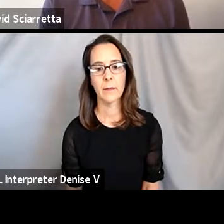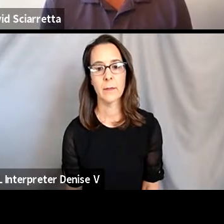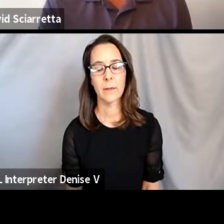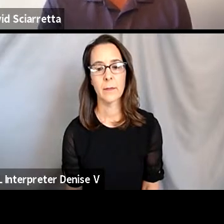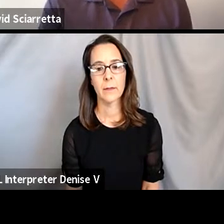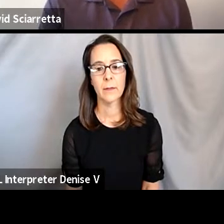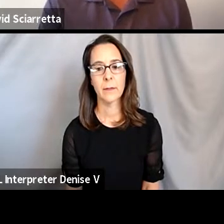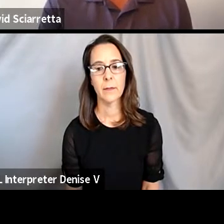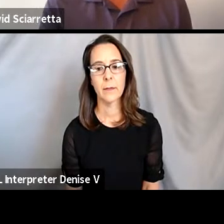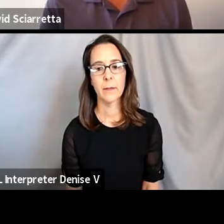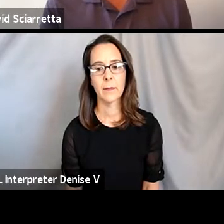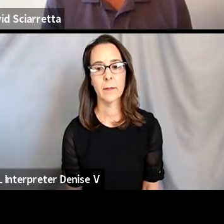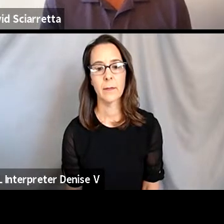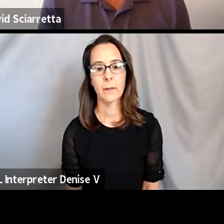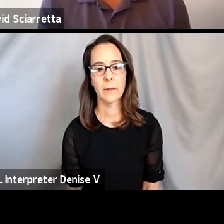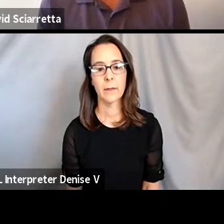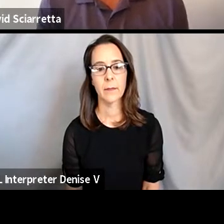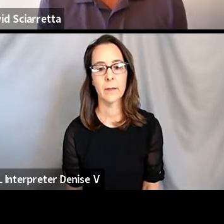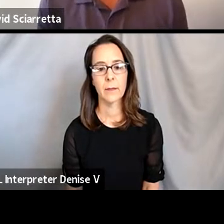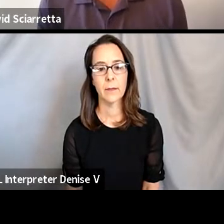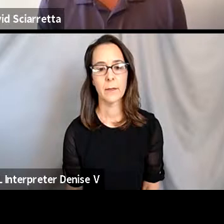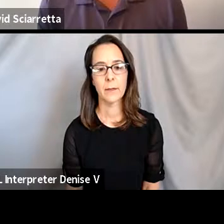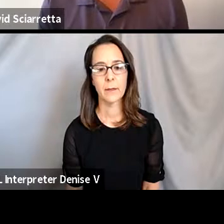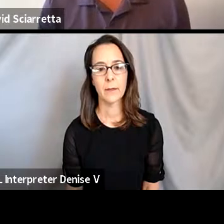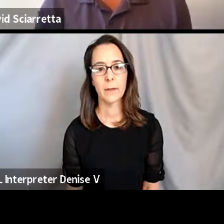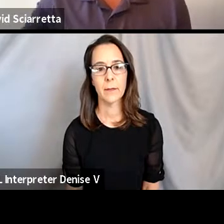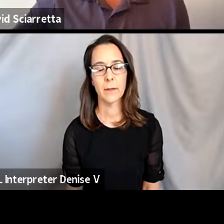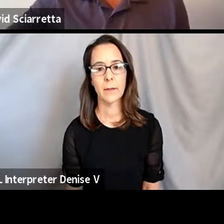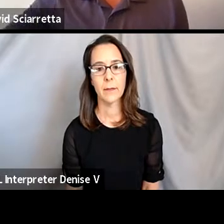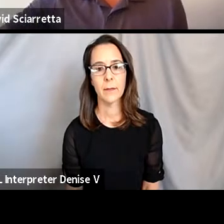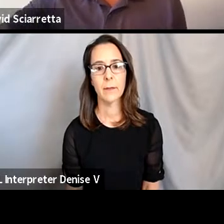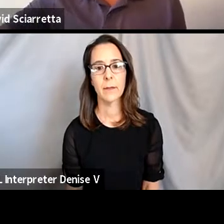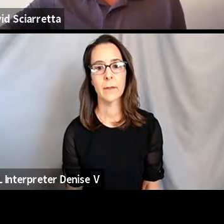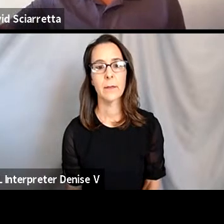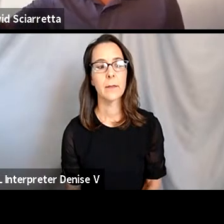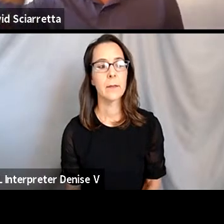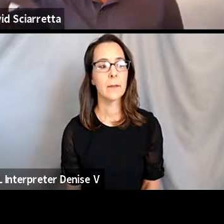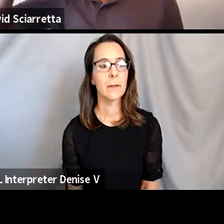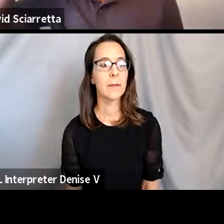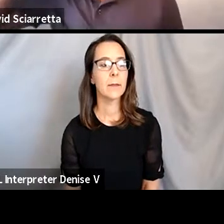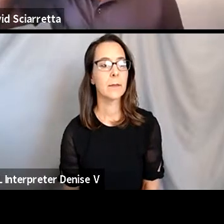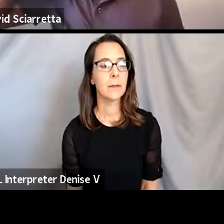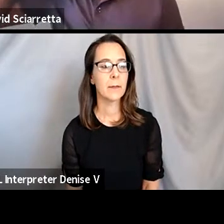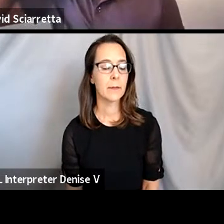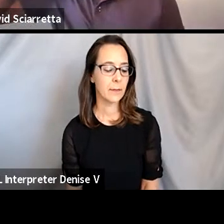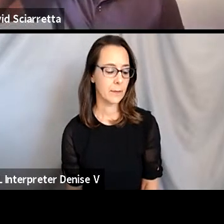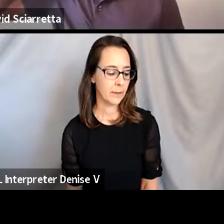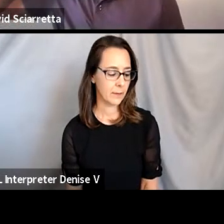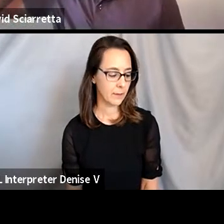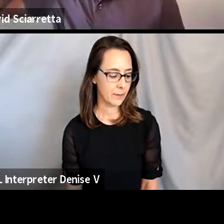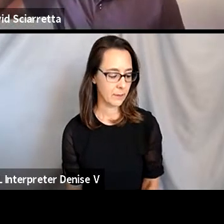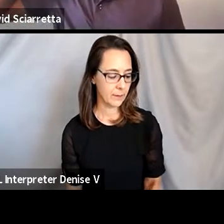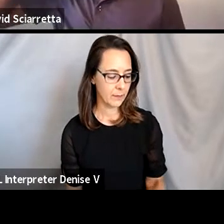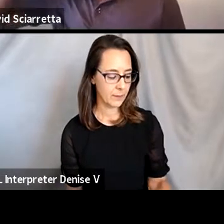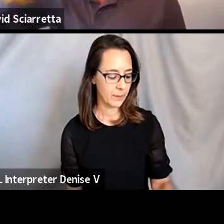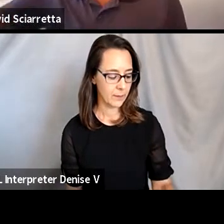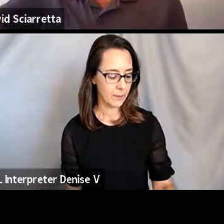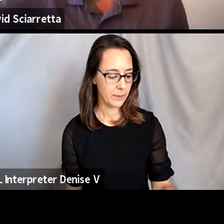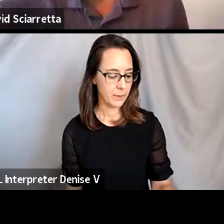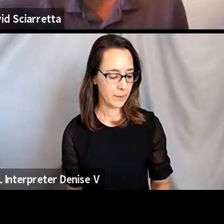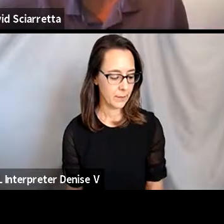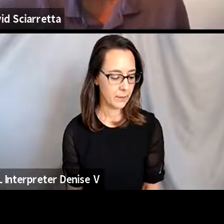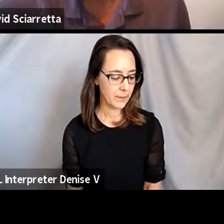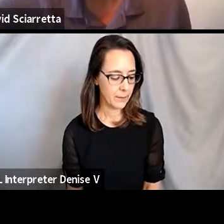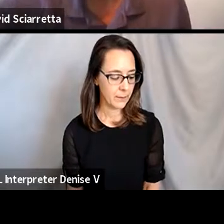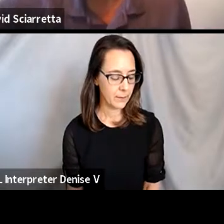Original Audio, silenciar el audio original. Todas las personas hablen inglés o español deben elegir un idioma, no